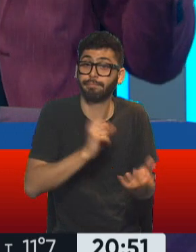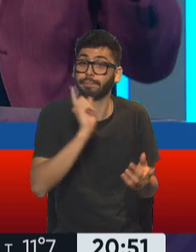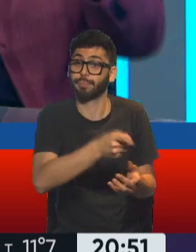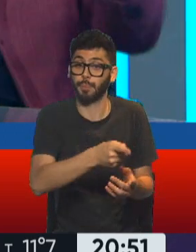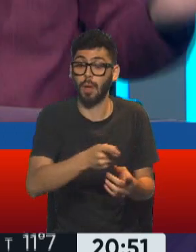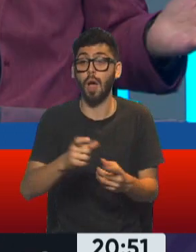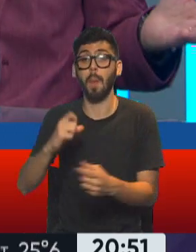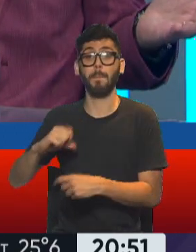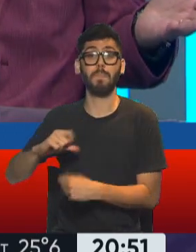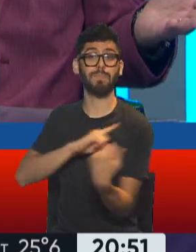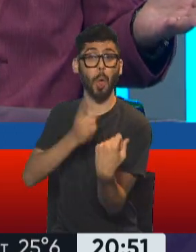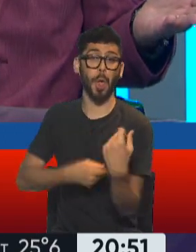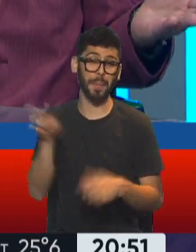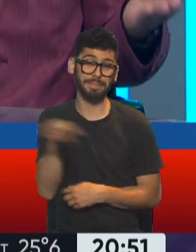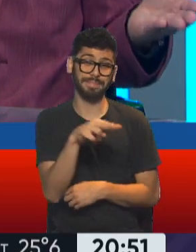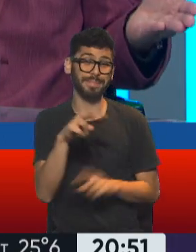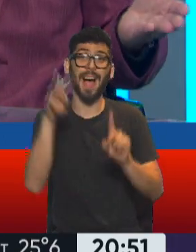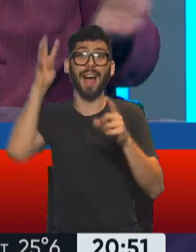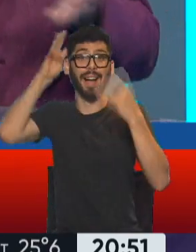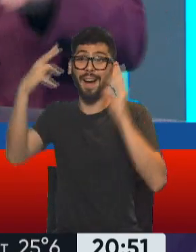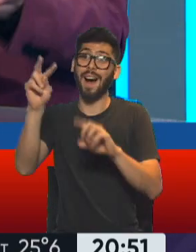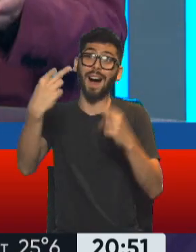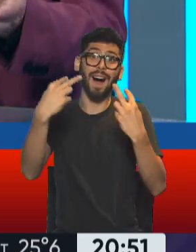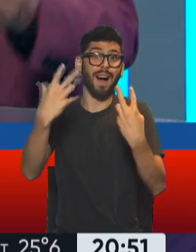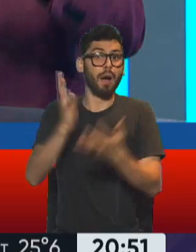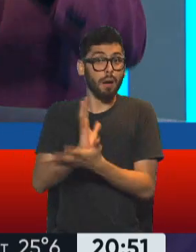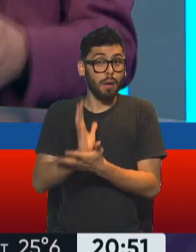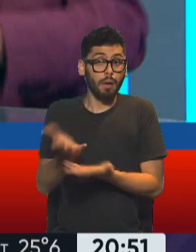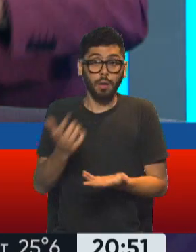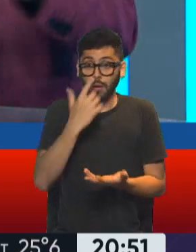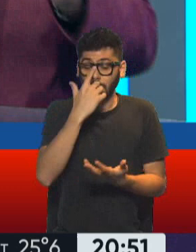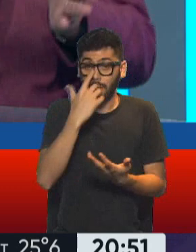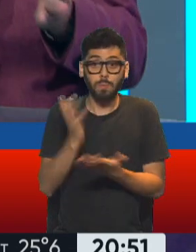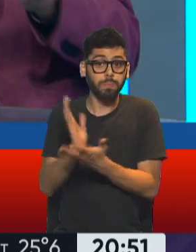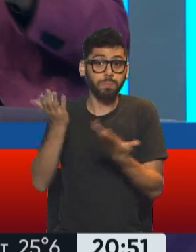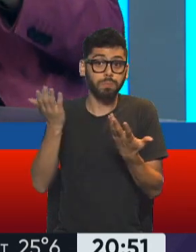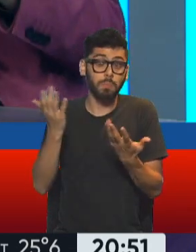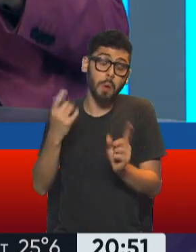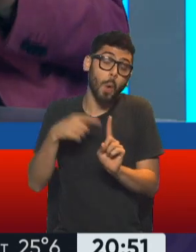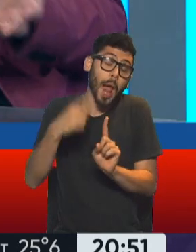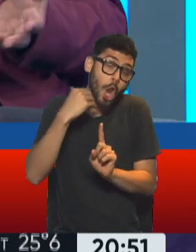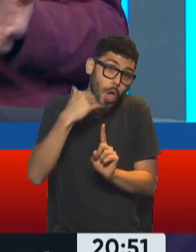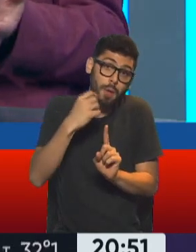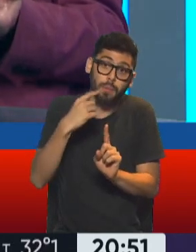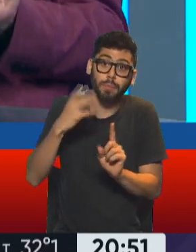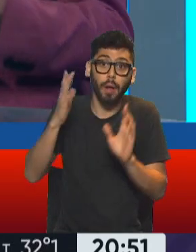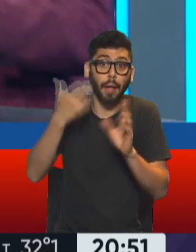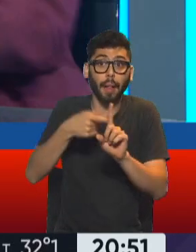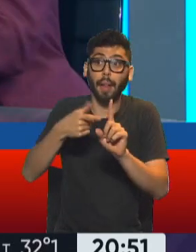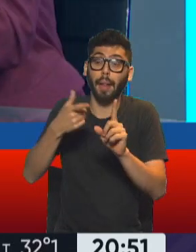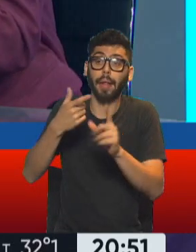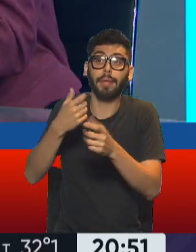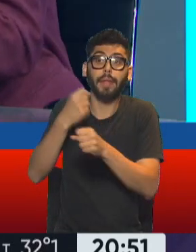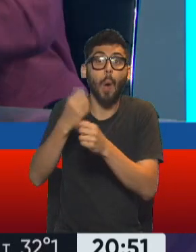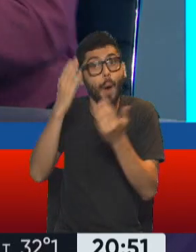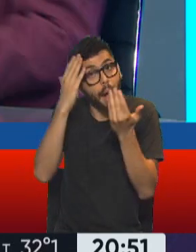los poderosos lo miran con simpatía a mi ley porque finalmente es un empleado que él quizás él ni lo sabe siquiera de las multinacionales de